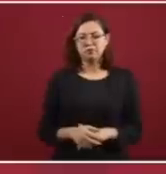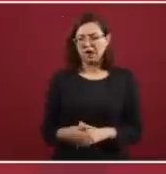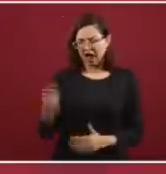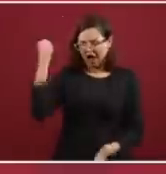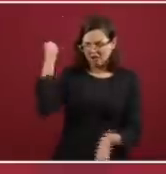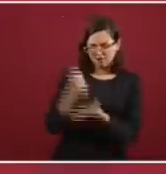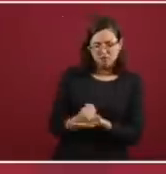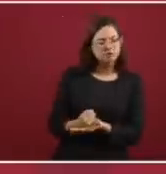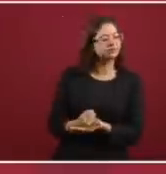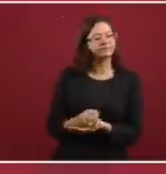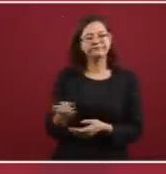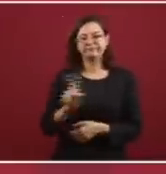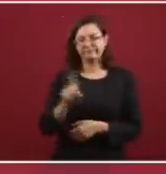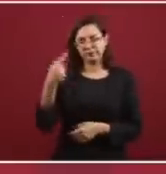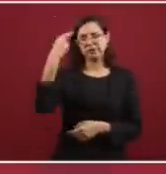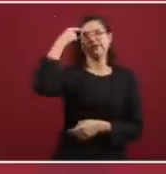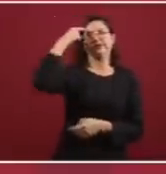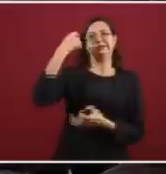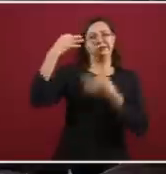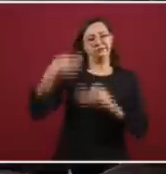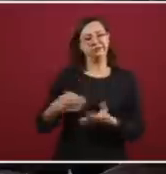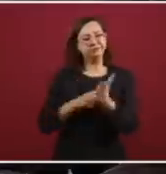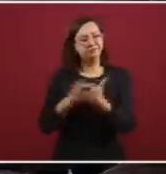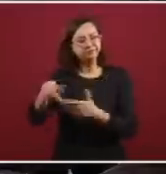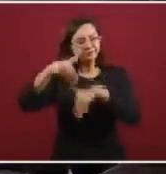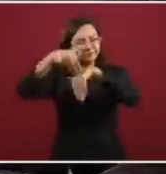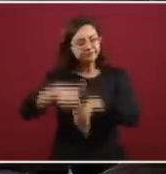fuerza, todo por la razón y el derecho.